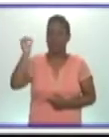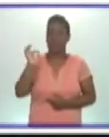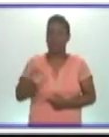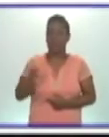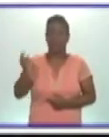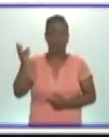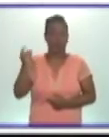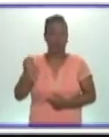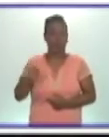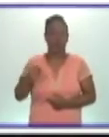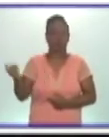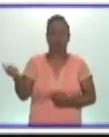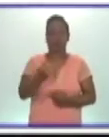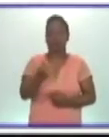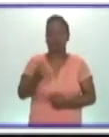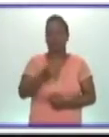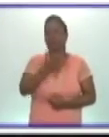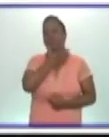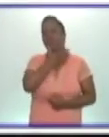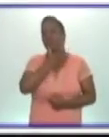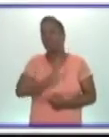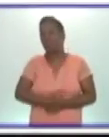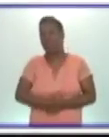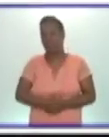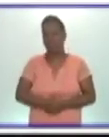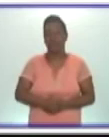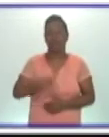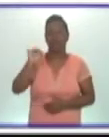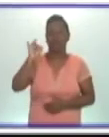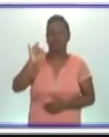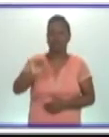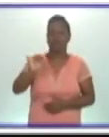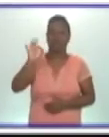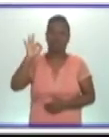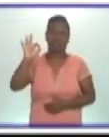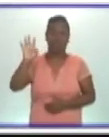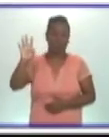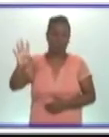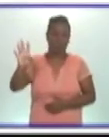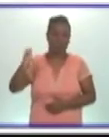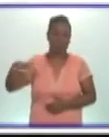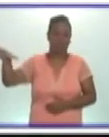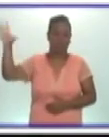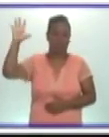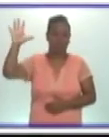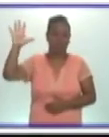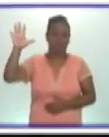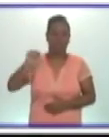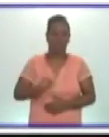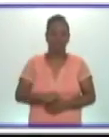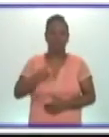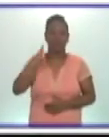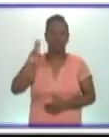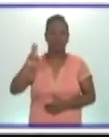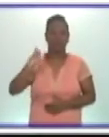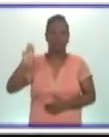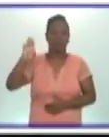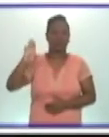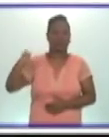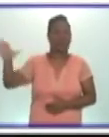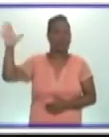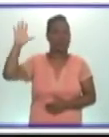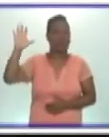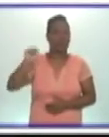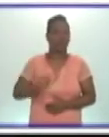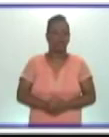términos semejantes. Aquí tengo 7b a la quinta potencia y 12b a la quinta potencia. Como te puedes dar cuenta, tienen la misma